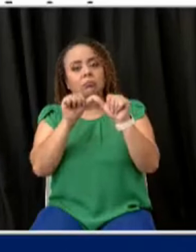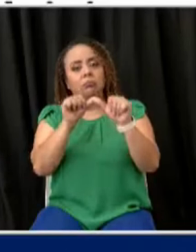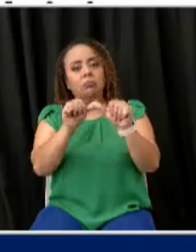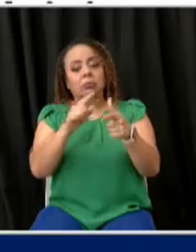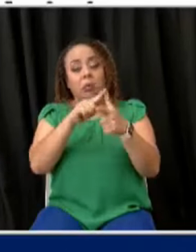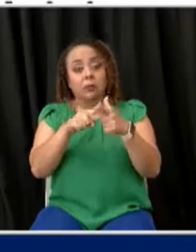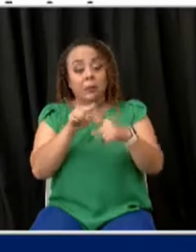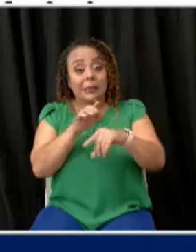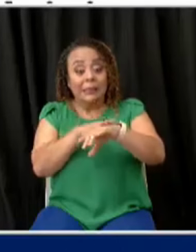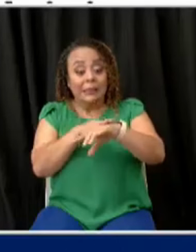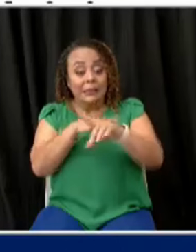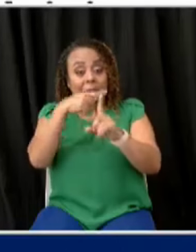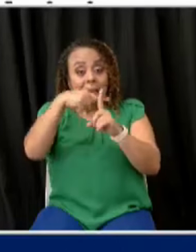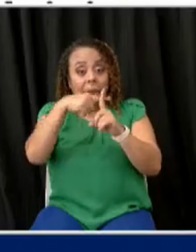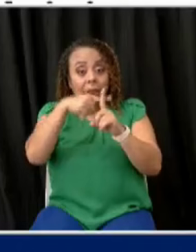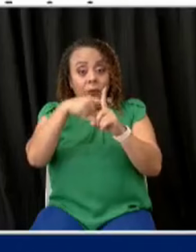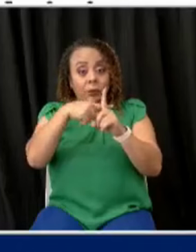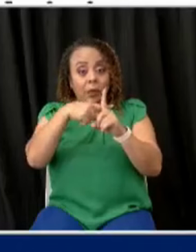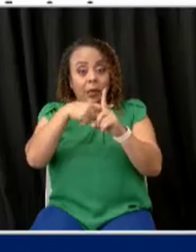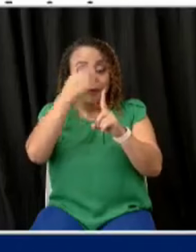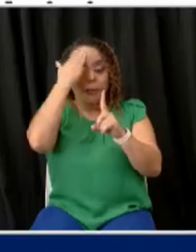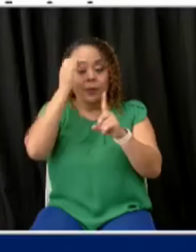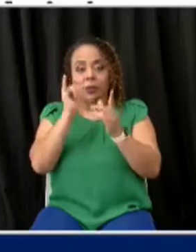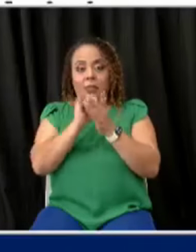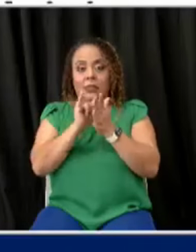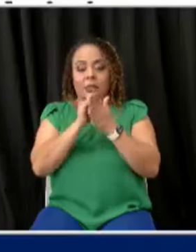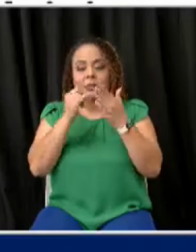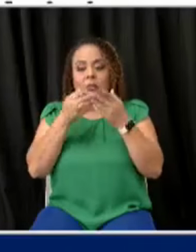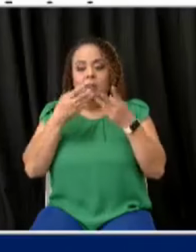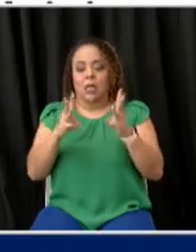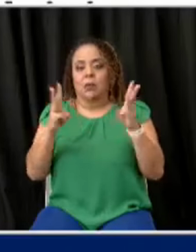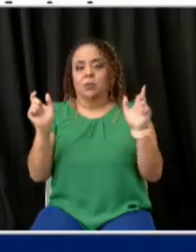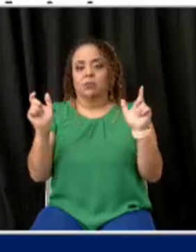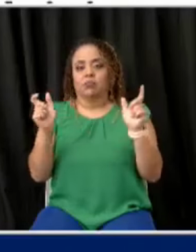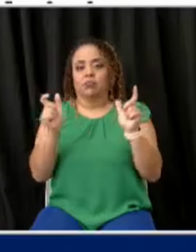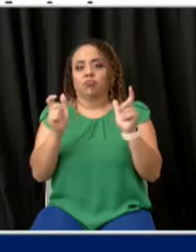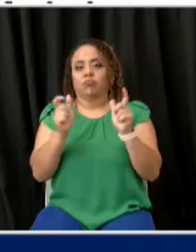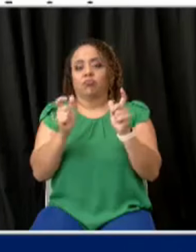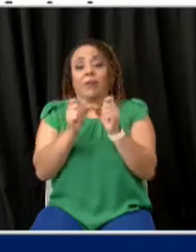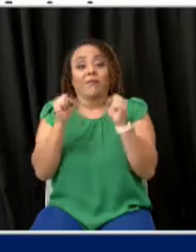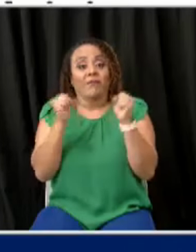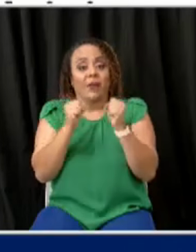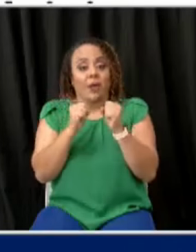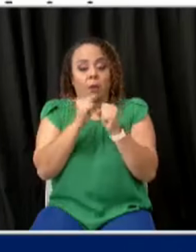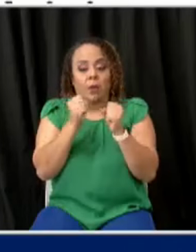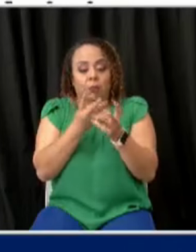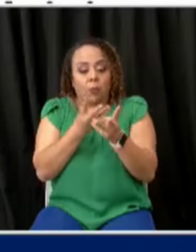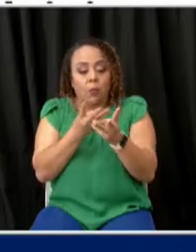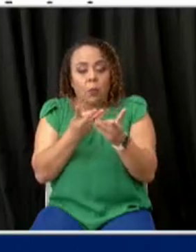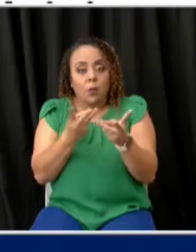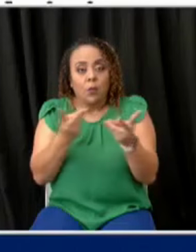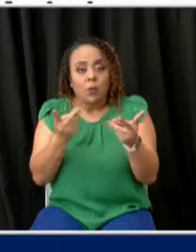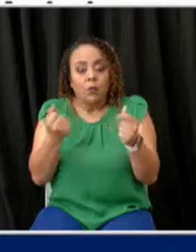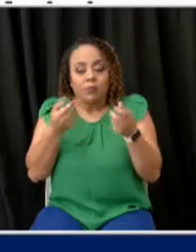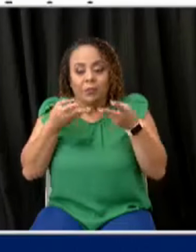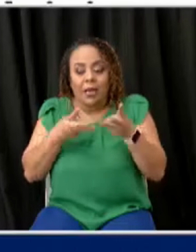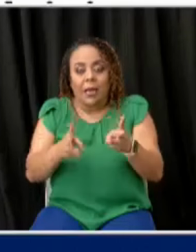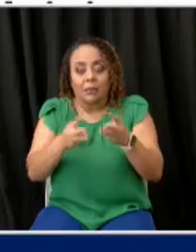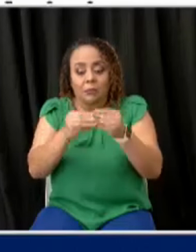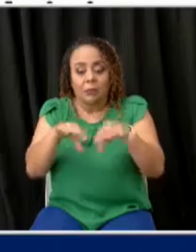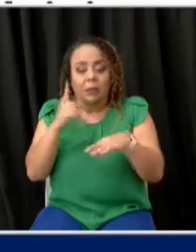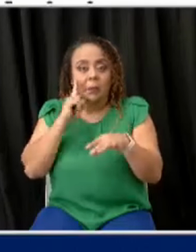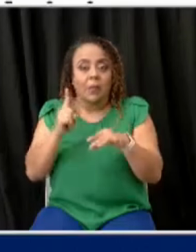la piel es, ¿por qué? Porque está siendo enfriada. Pero hay veces se pierden los mecanismos como para poder mandar esa